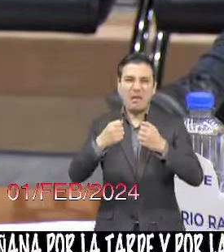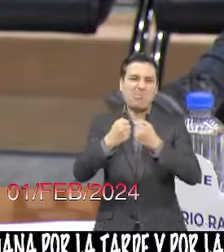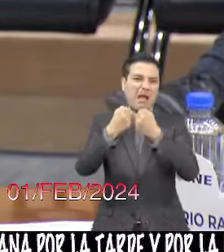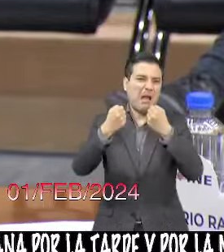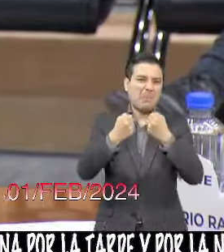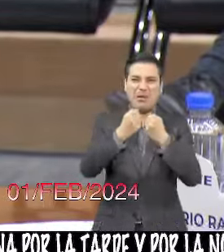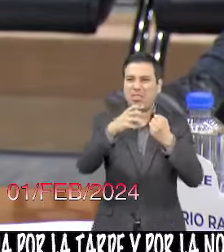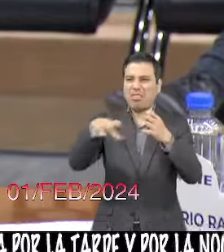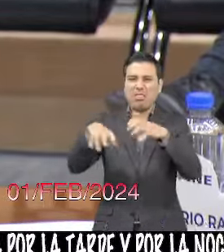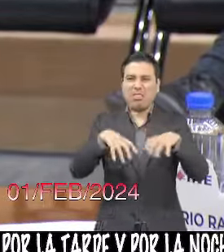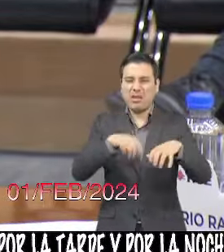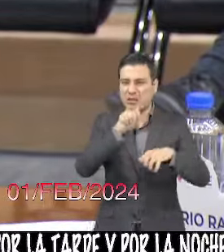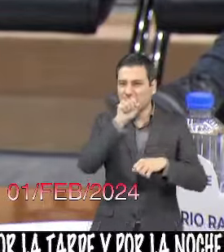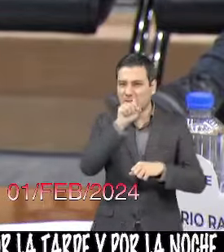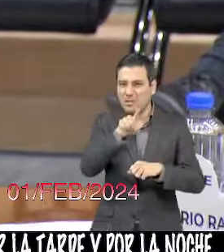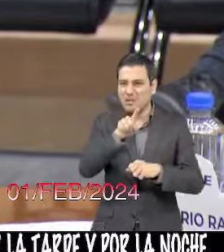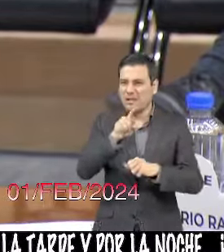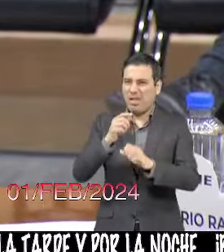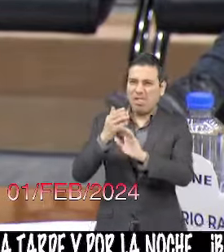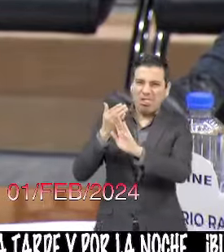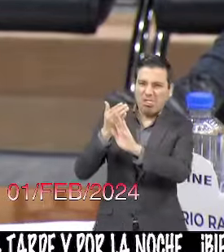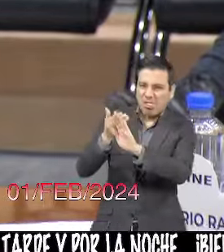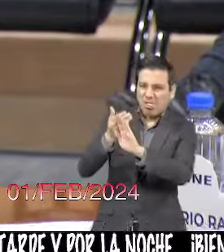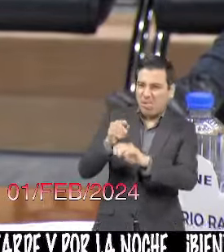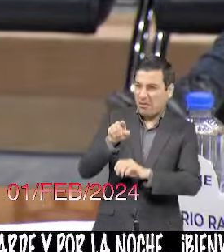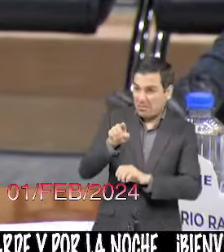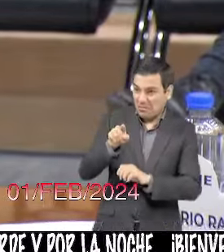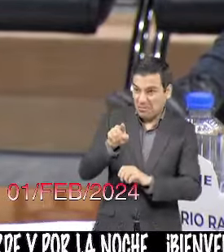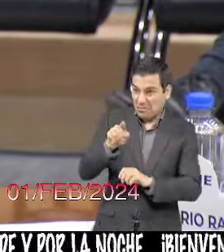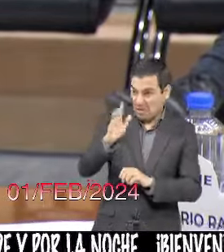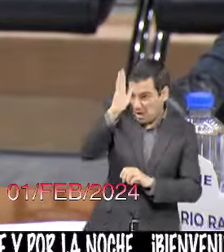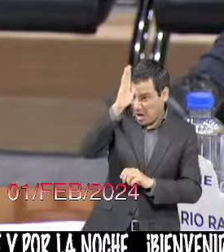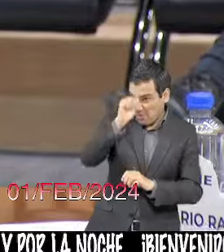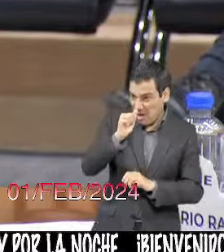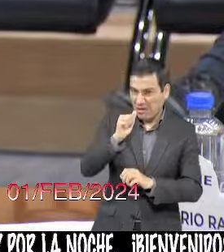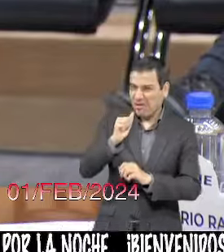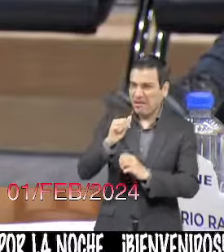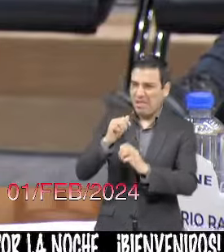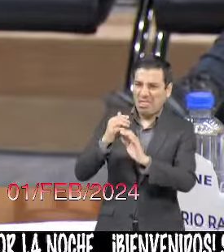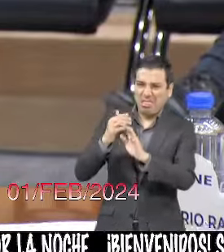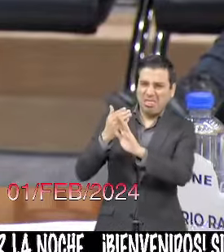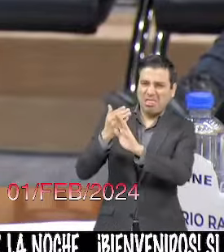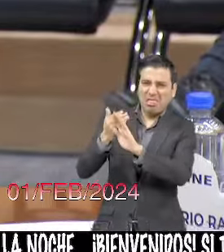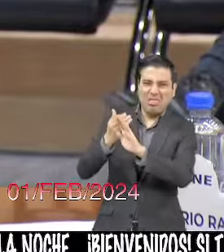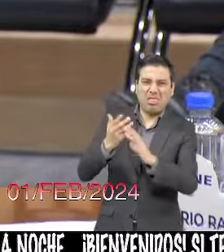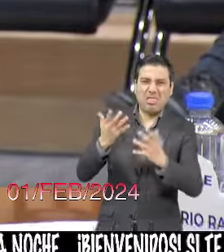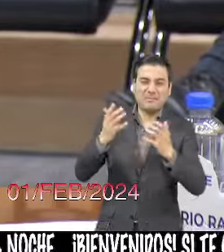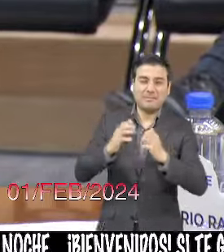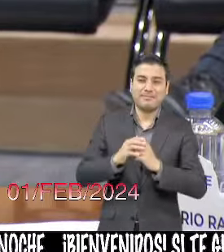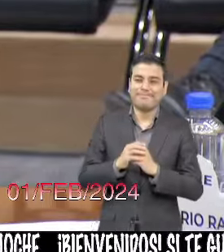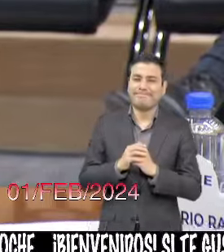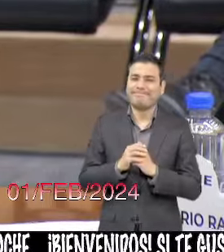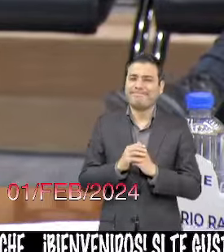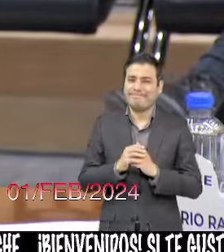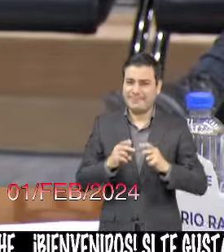se descalifica y se persigue a los opositores, lo cual ha provocado una percepción